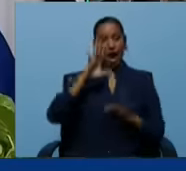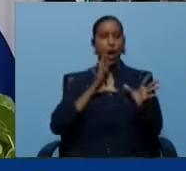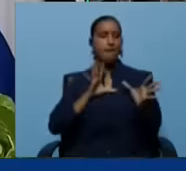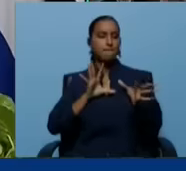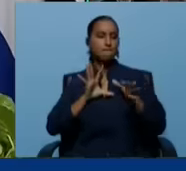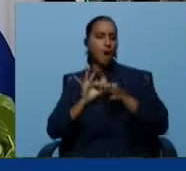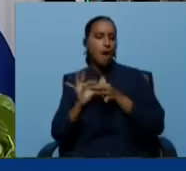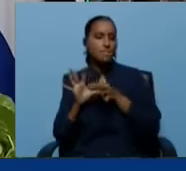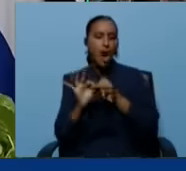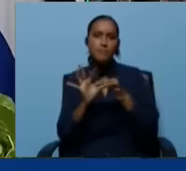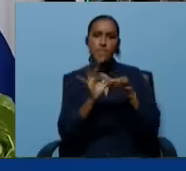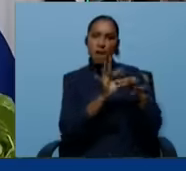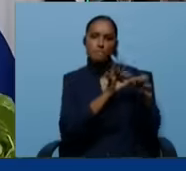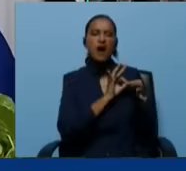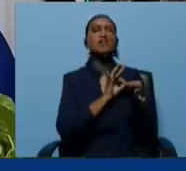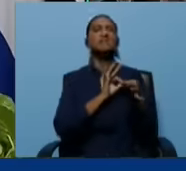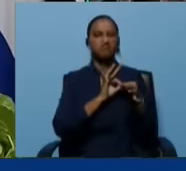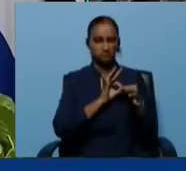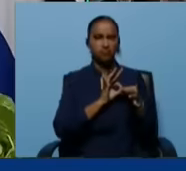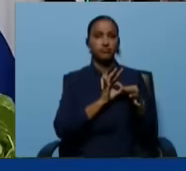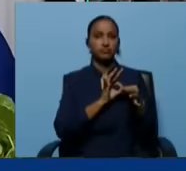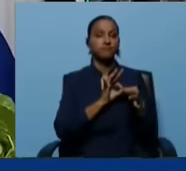en España incluso